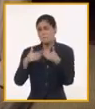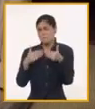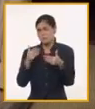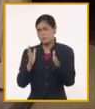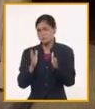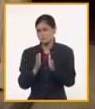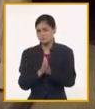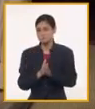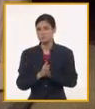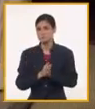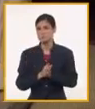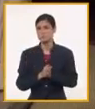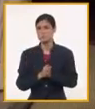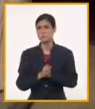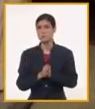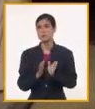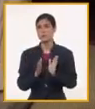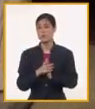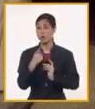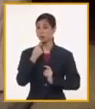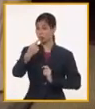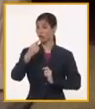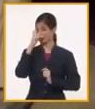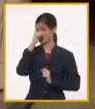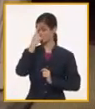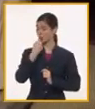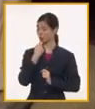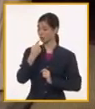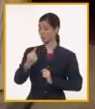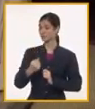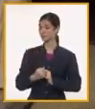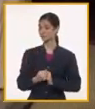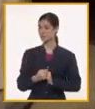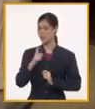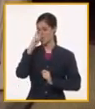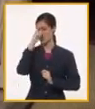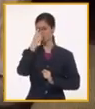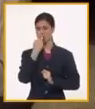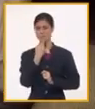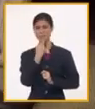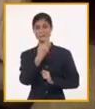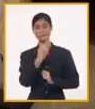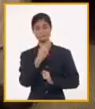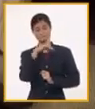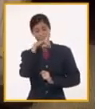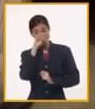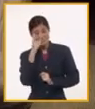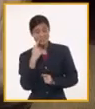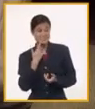no veía aquello bien, se lo dije. Y él, sí, es verdad, pero esto, lo otro, es que